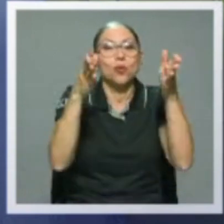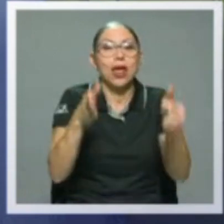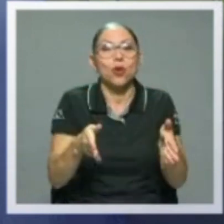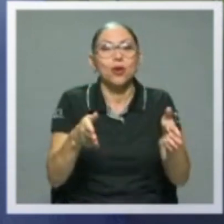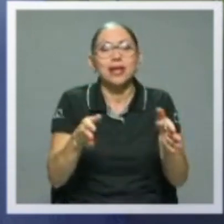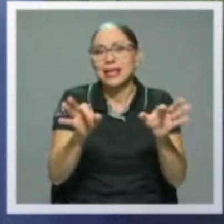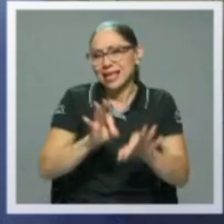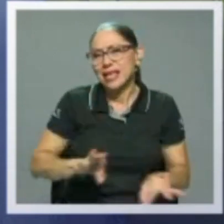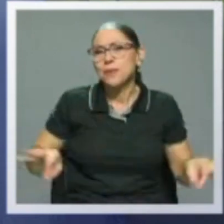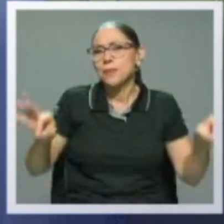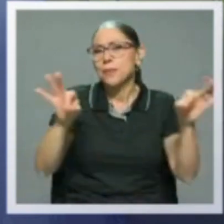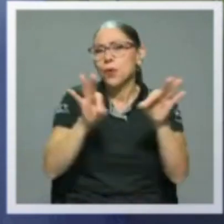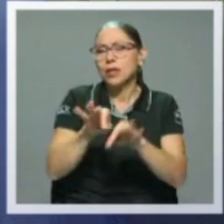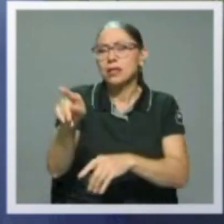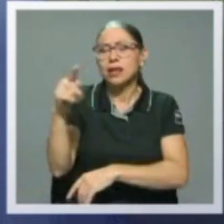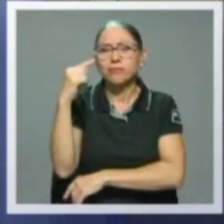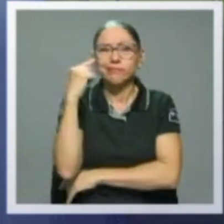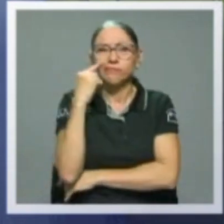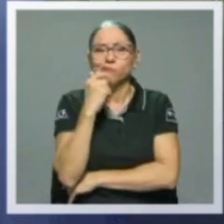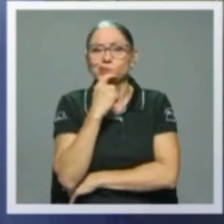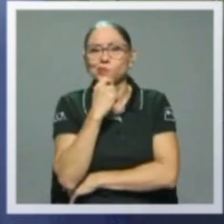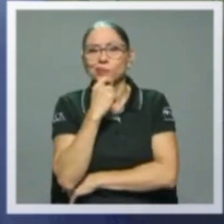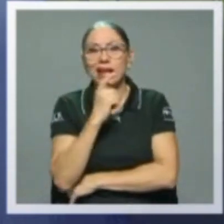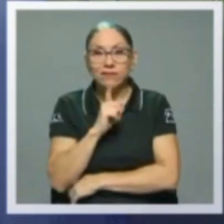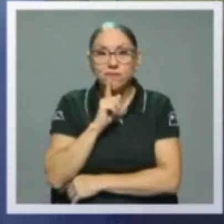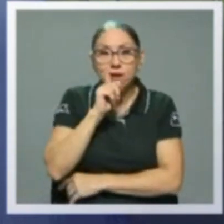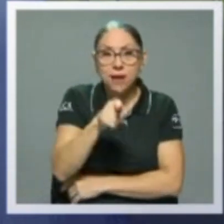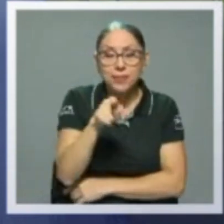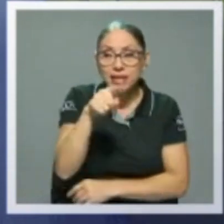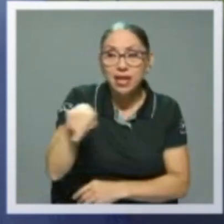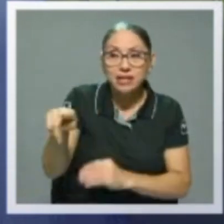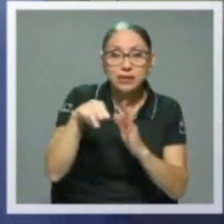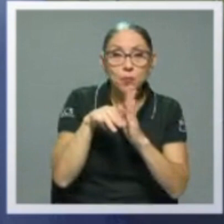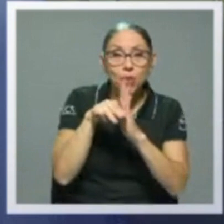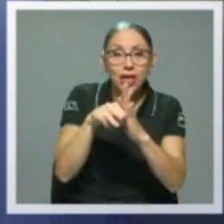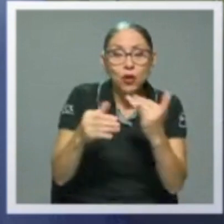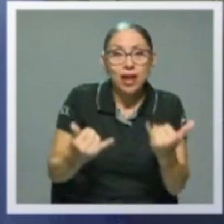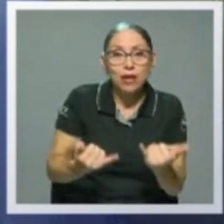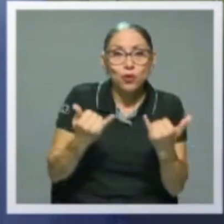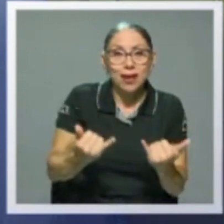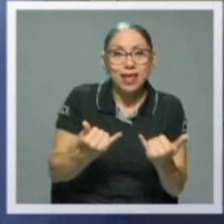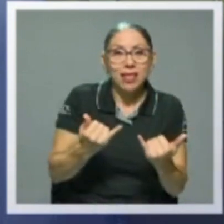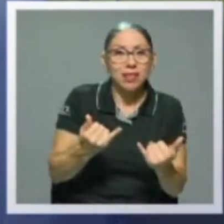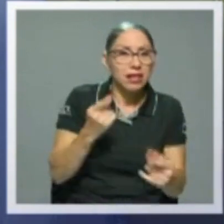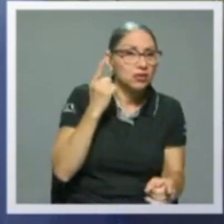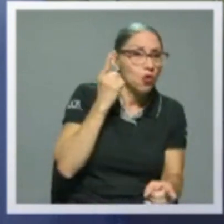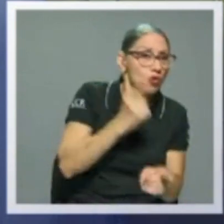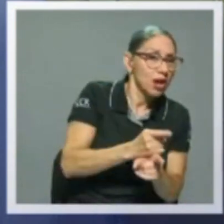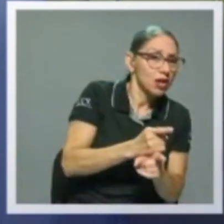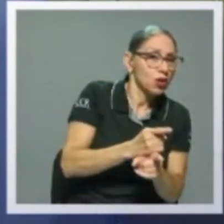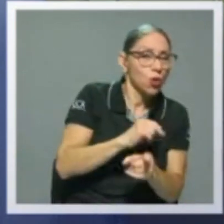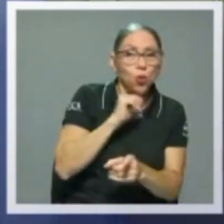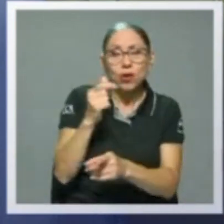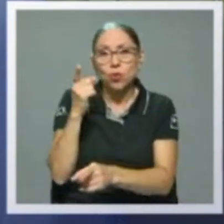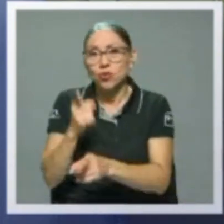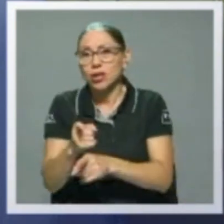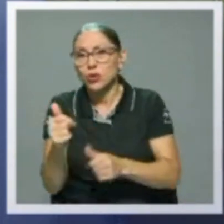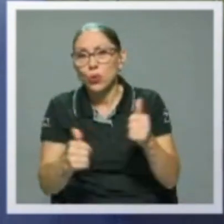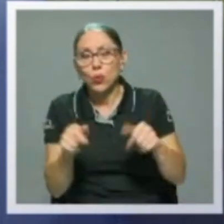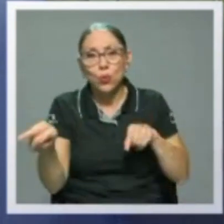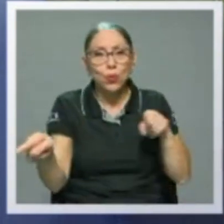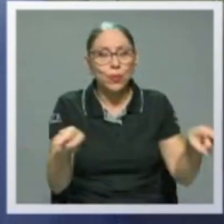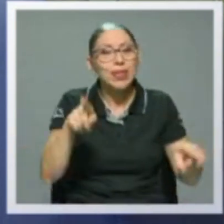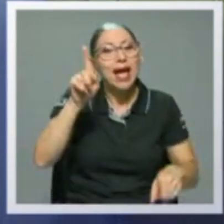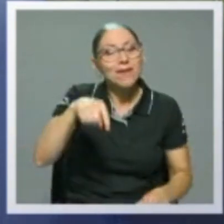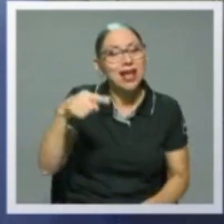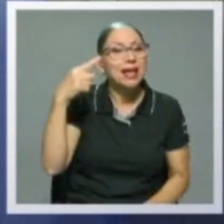si efectivamente ese modelo que está funcionando en la actualidad es el correcto o no. Habría que pensar